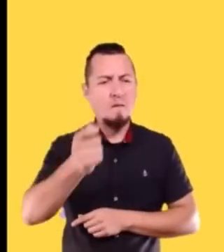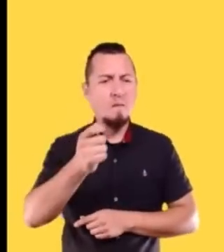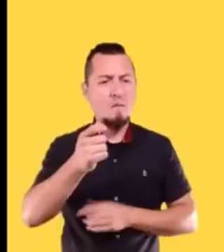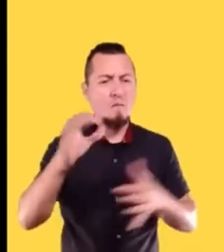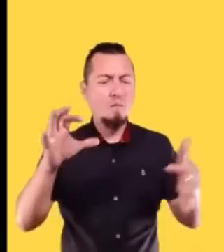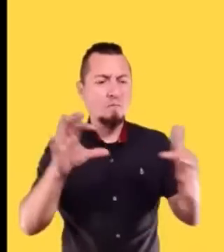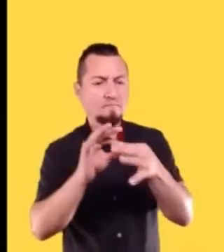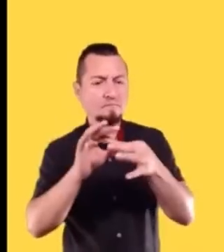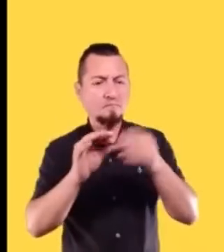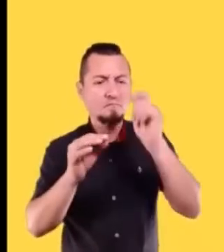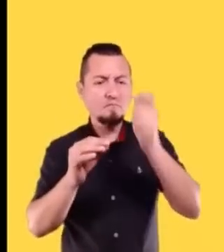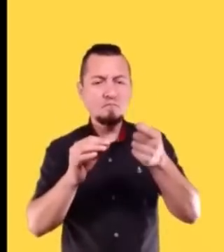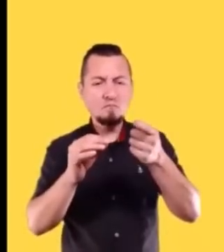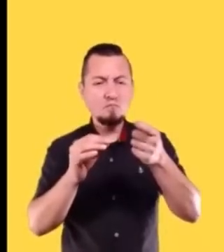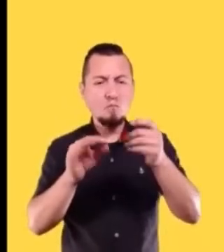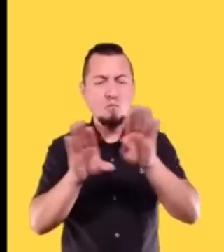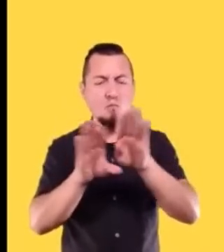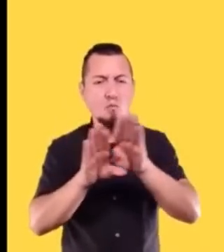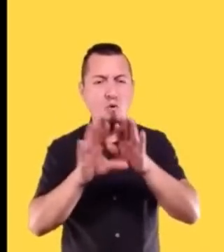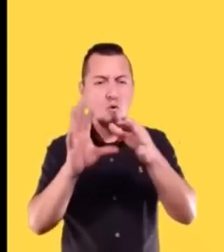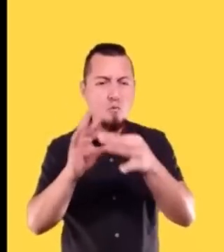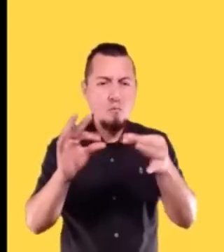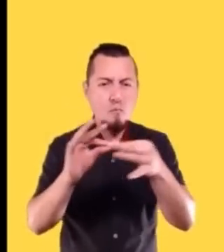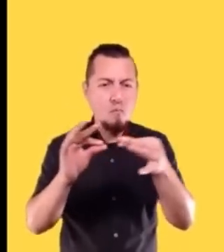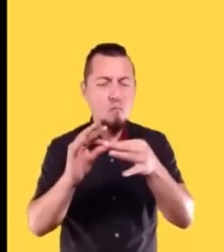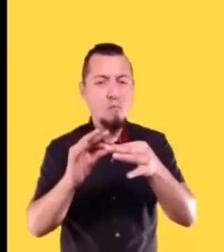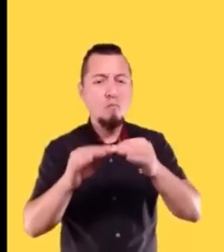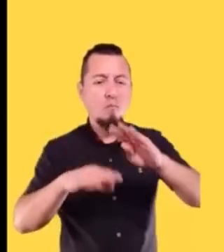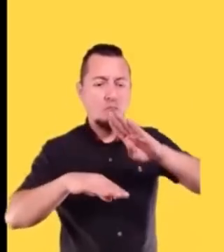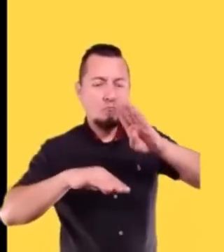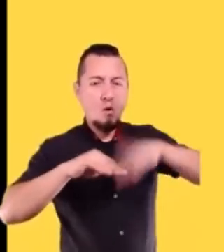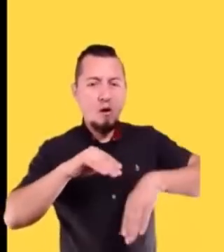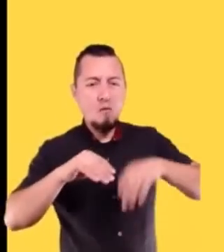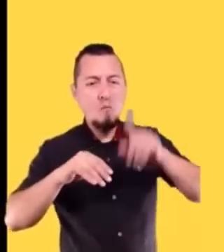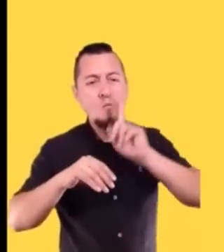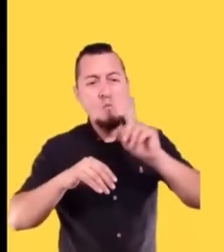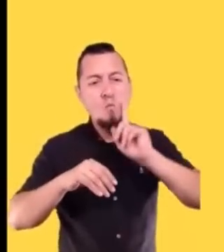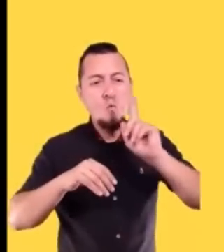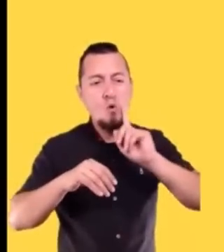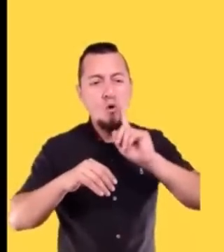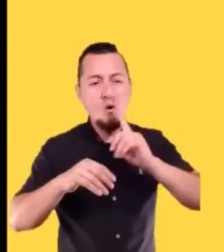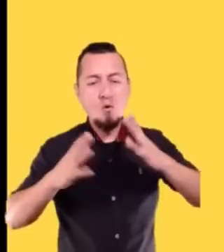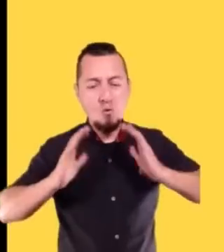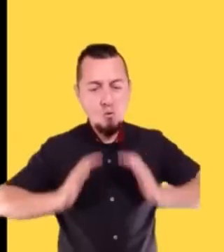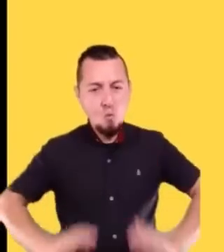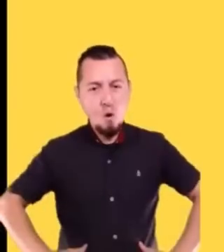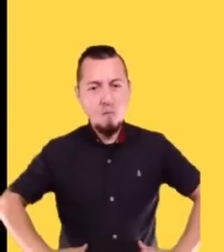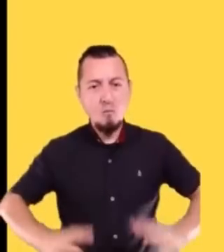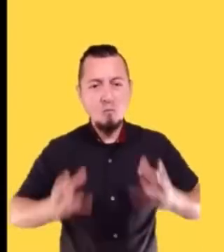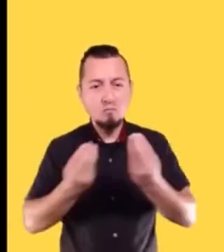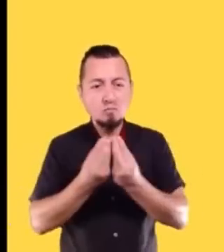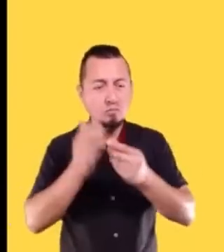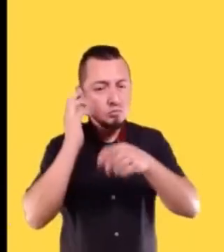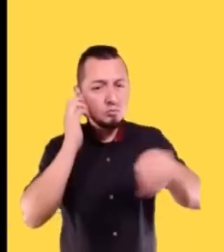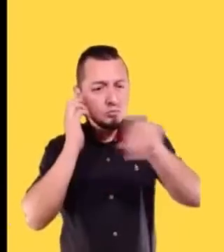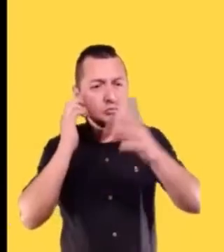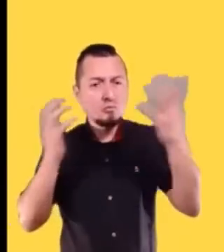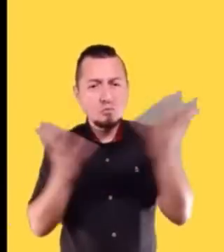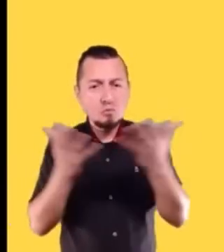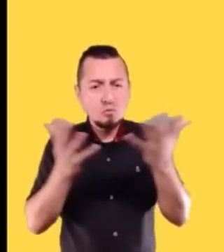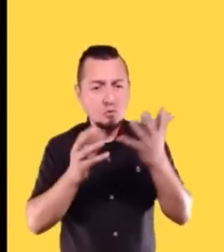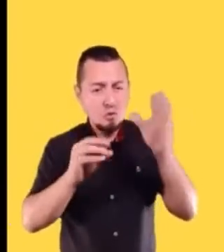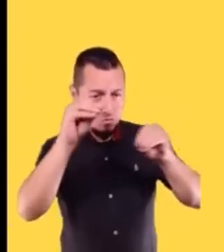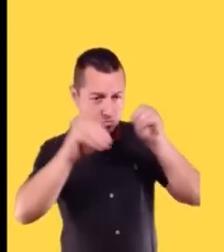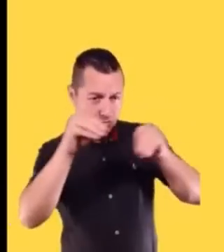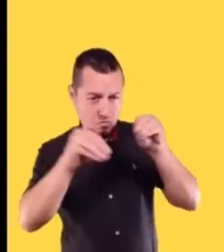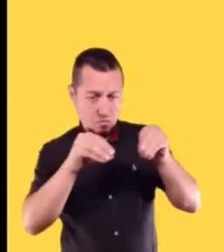maquetas de genitales muy explícitas, en el sentido de invitar a los alumnos a que no se realicen la maqueta en 3D, que a muchos